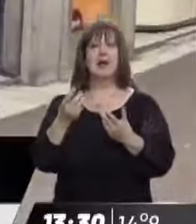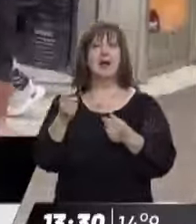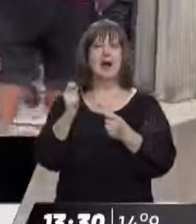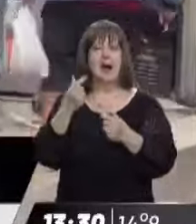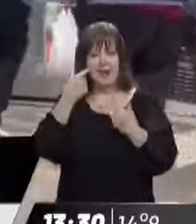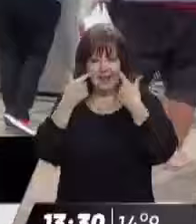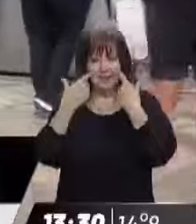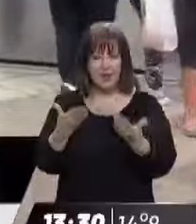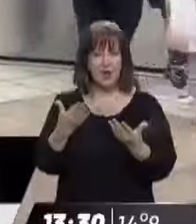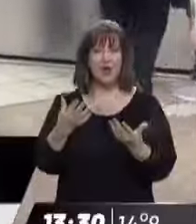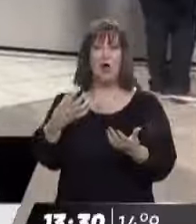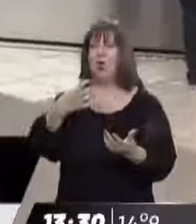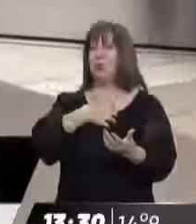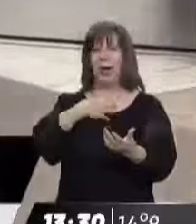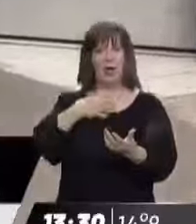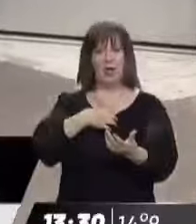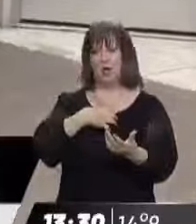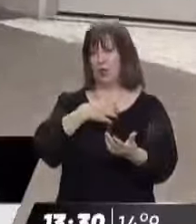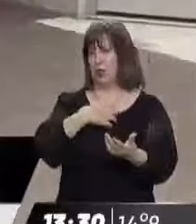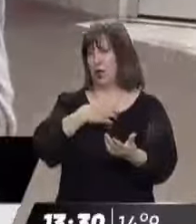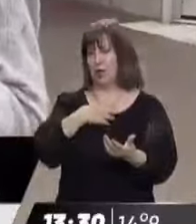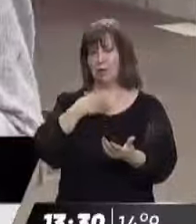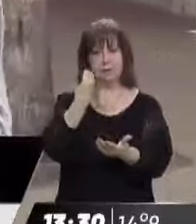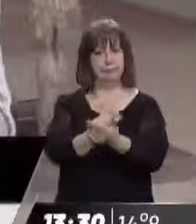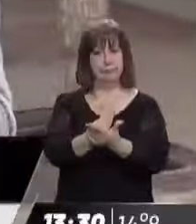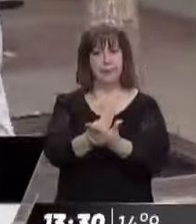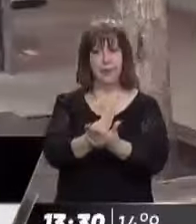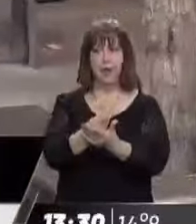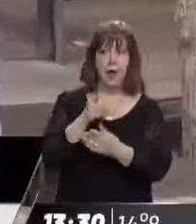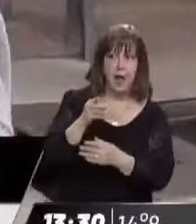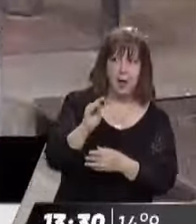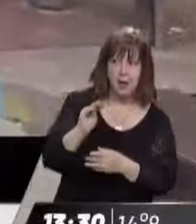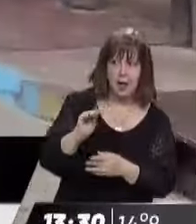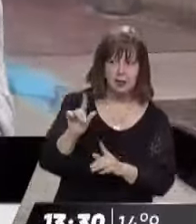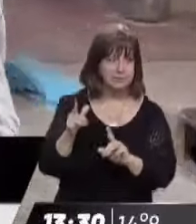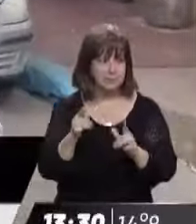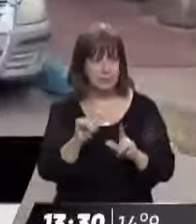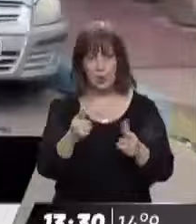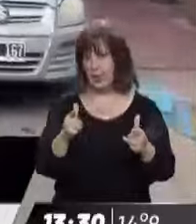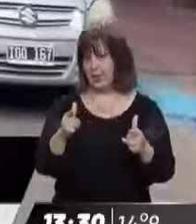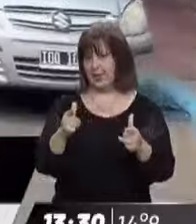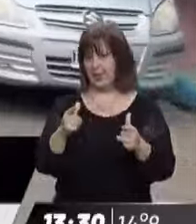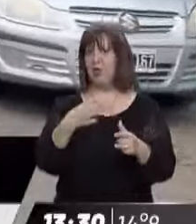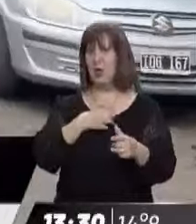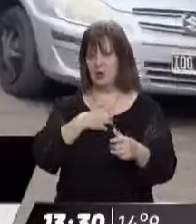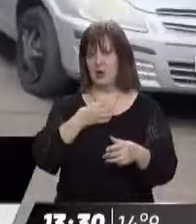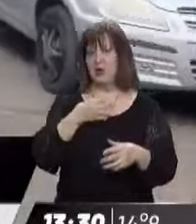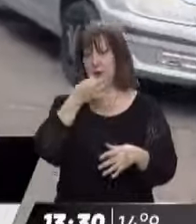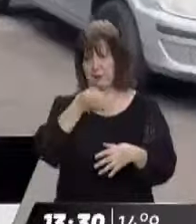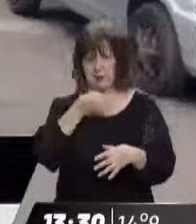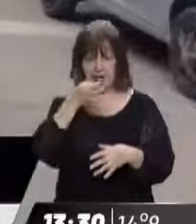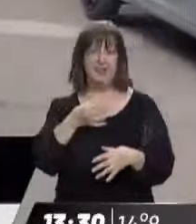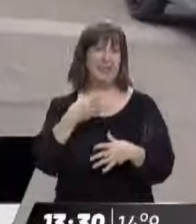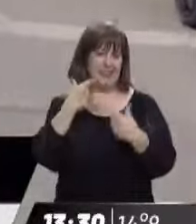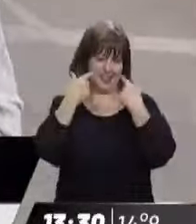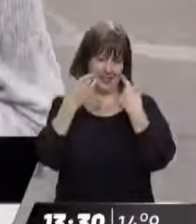demás, tienen que estar abiertos por sus propios dueños, pero no tienen que hacer trabajar a los empleados de comercio. Por eso, en realidad, ustedes verán que